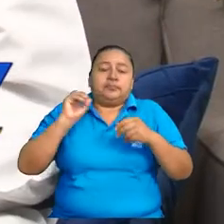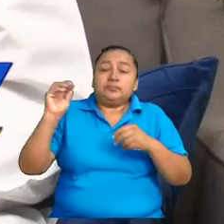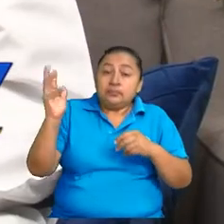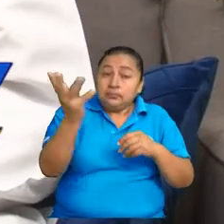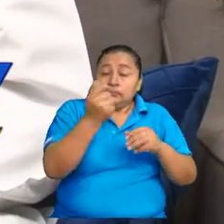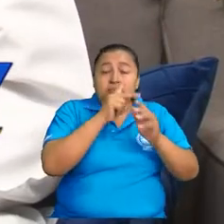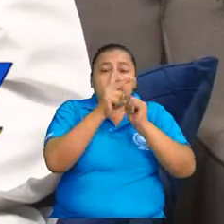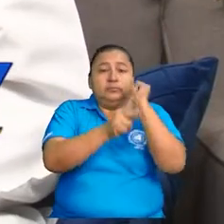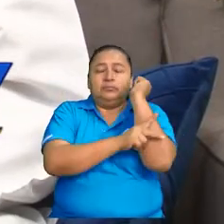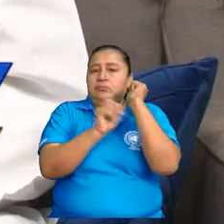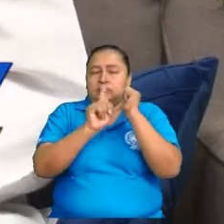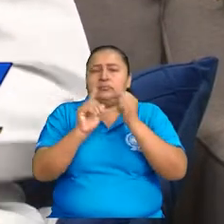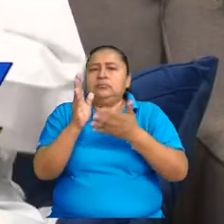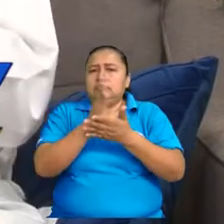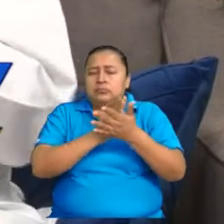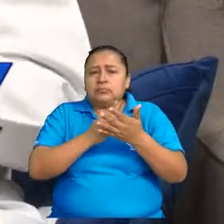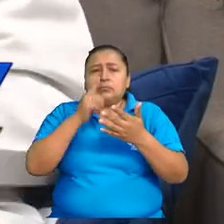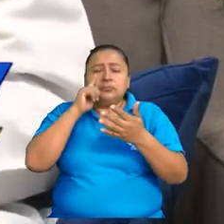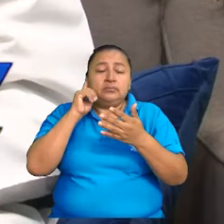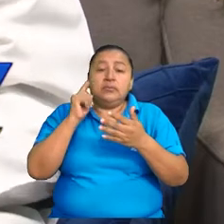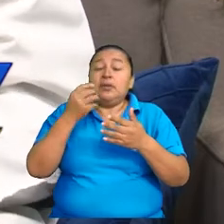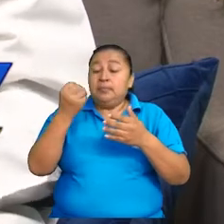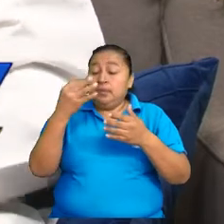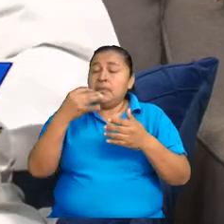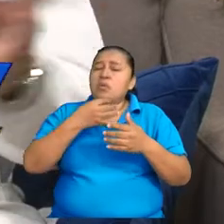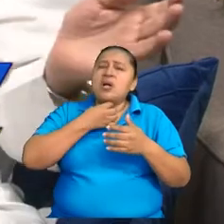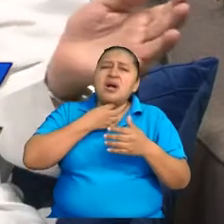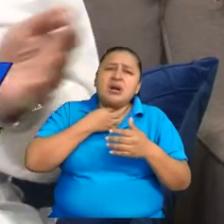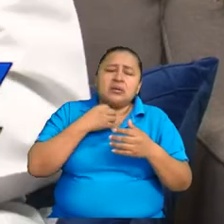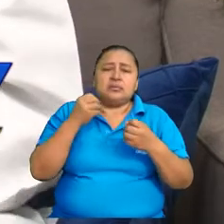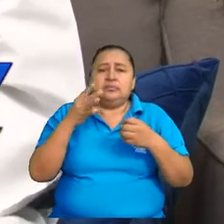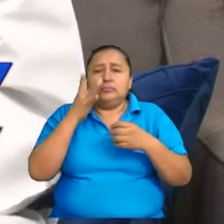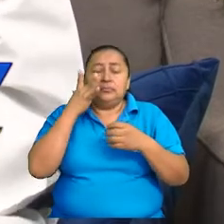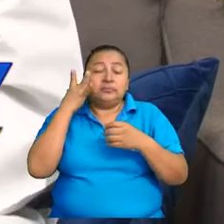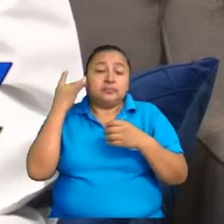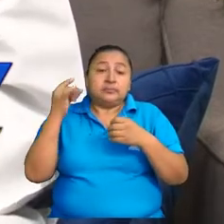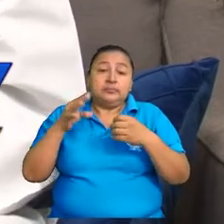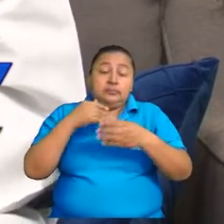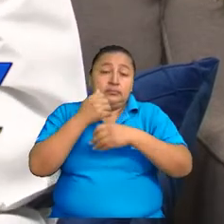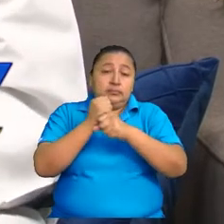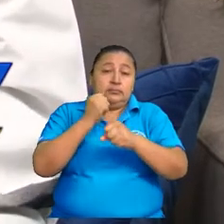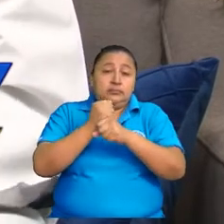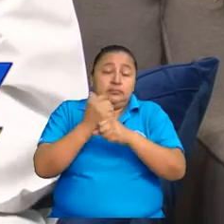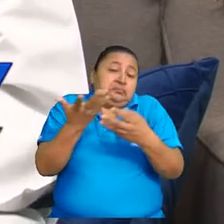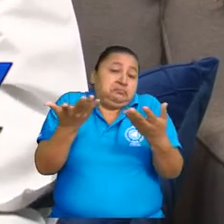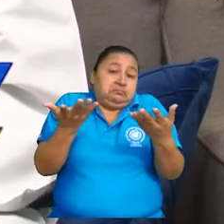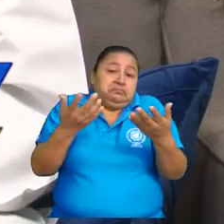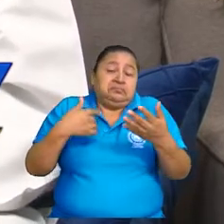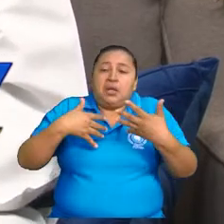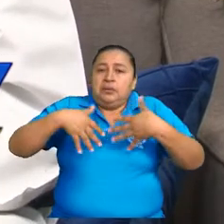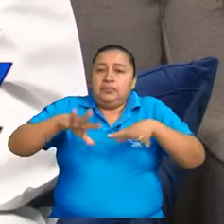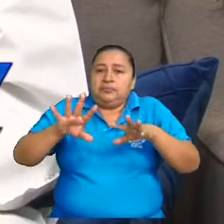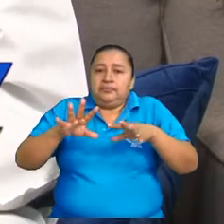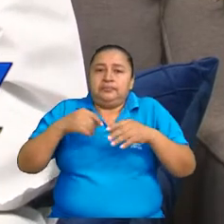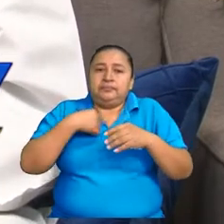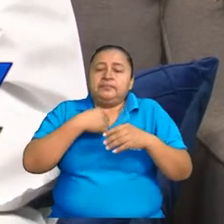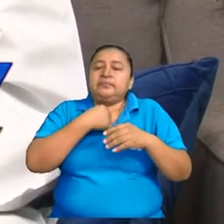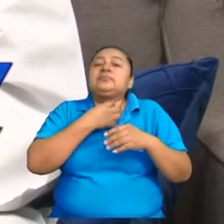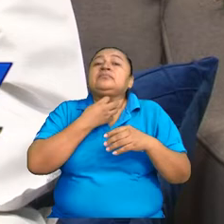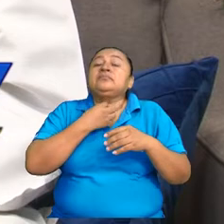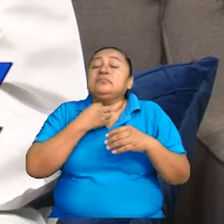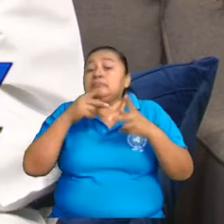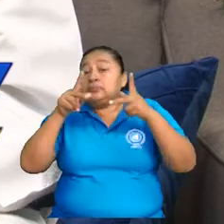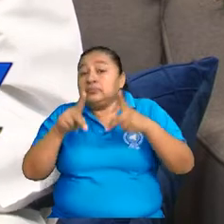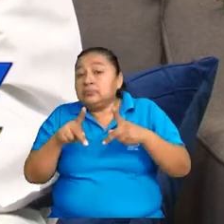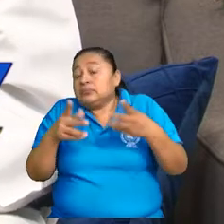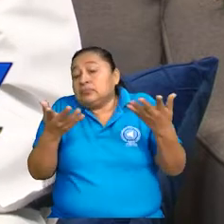país, ¿verdad? Porque hay alguien, mire, es que me duele la garganta, pues la garganta le... Por cualquier otra cosa, pues, ¿no?